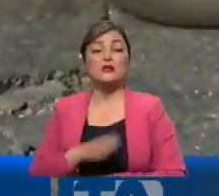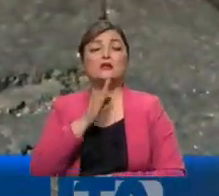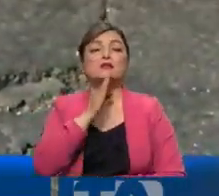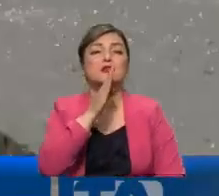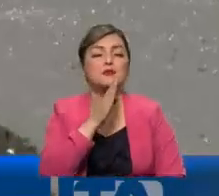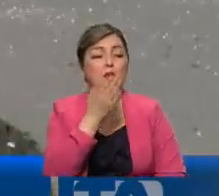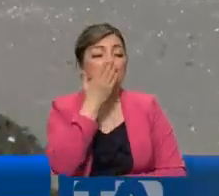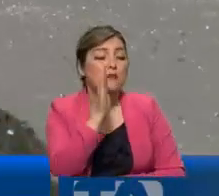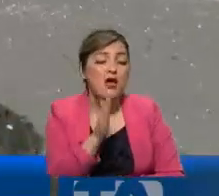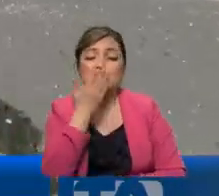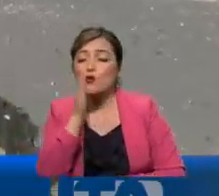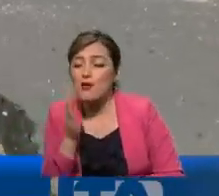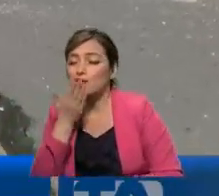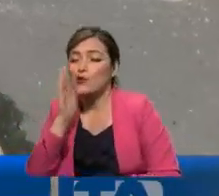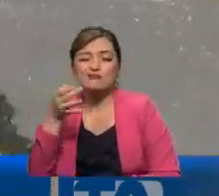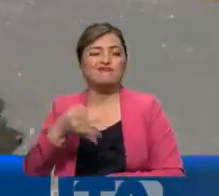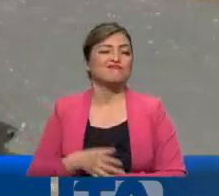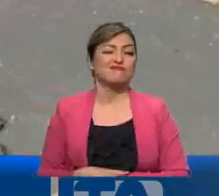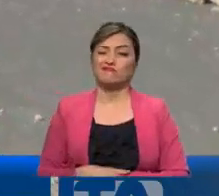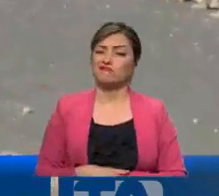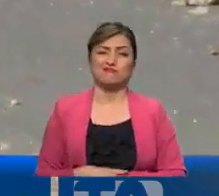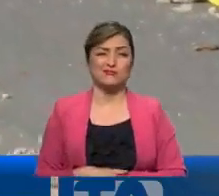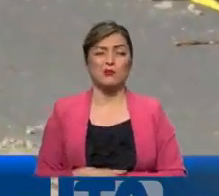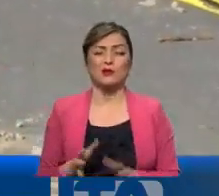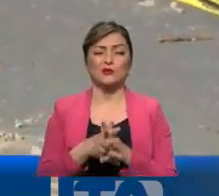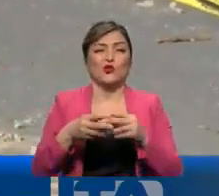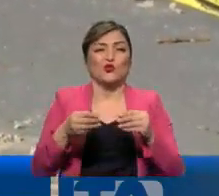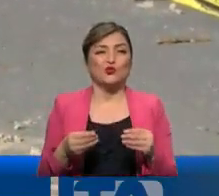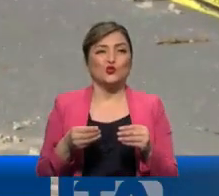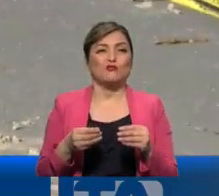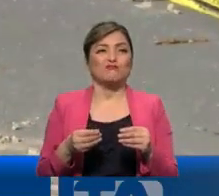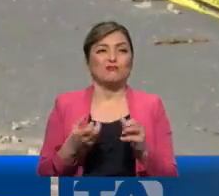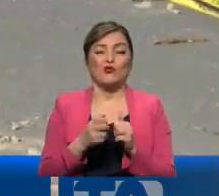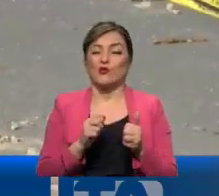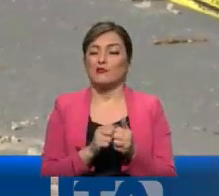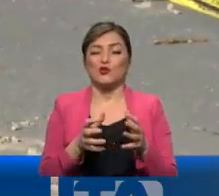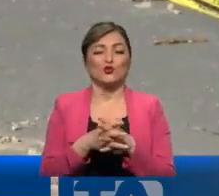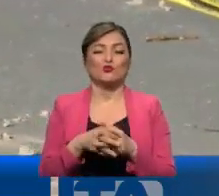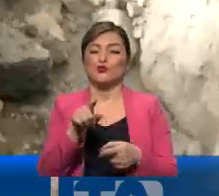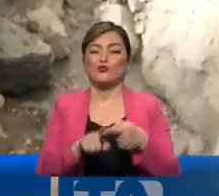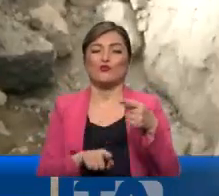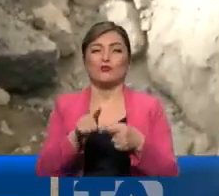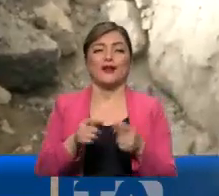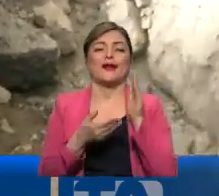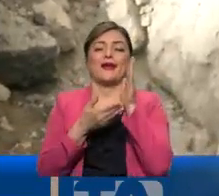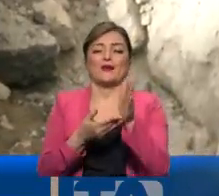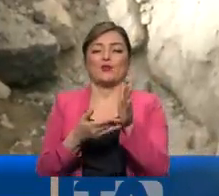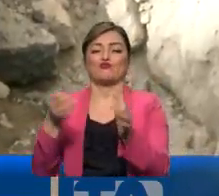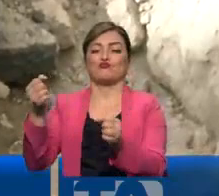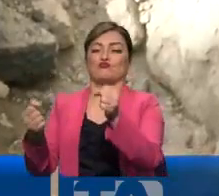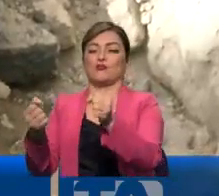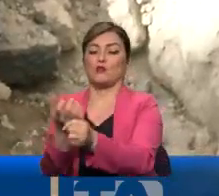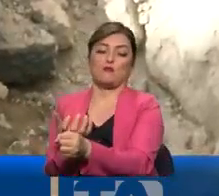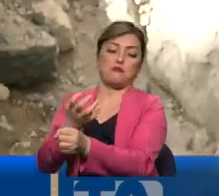arreglos por esta razón han tomado algunas medidas pero saben que esto no resuelve el problema de fondo notado un poco de escombros en este